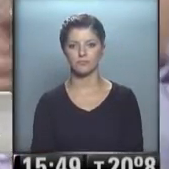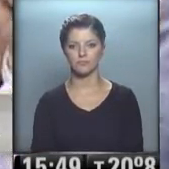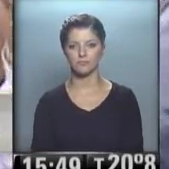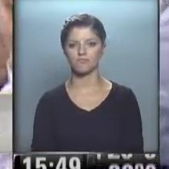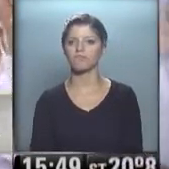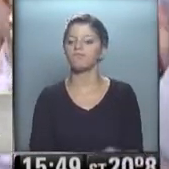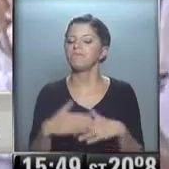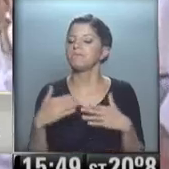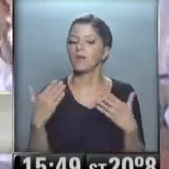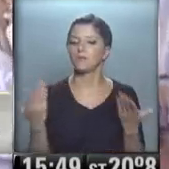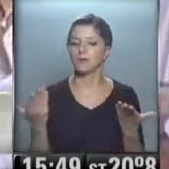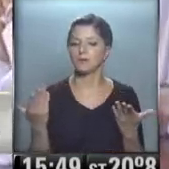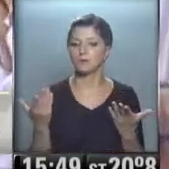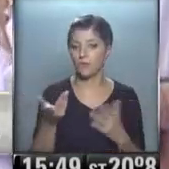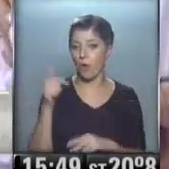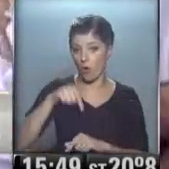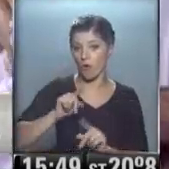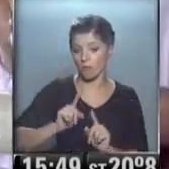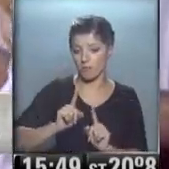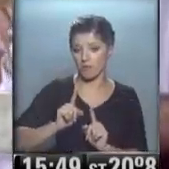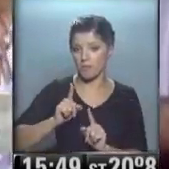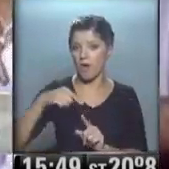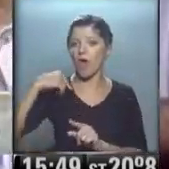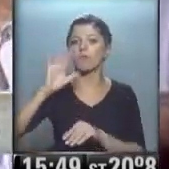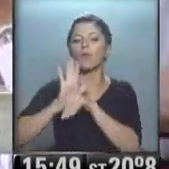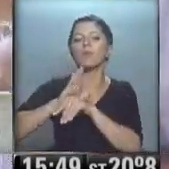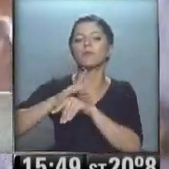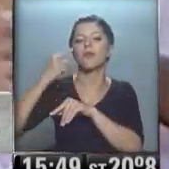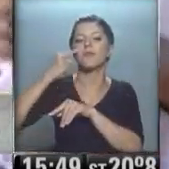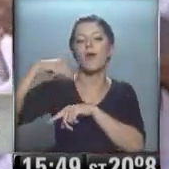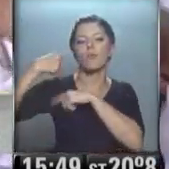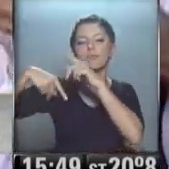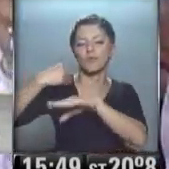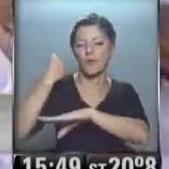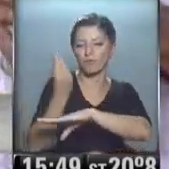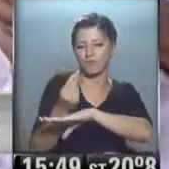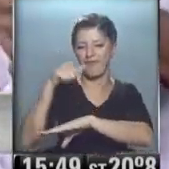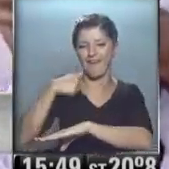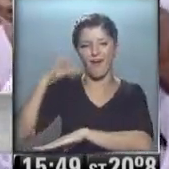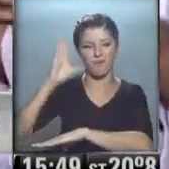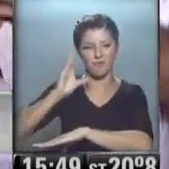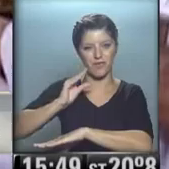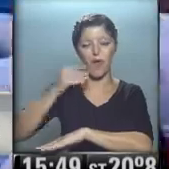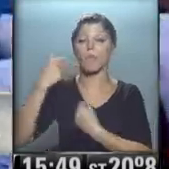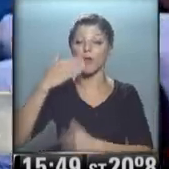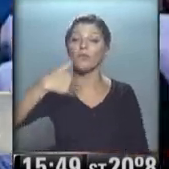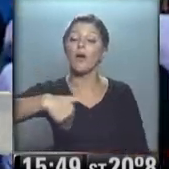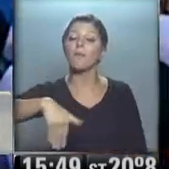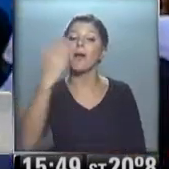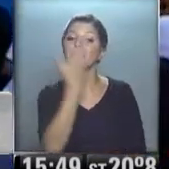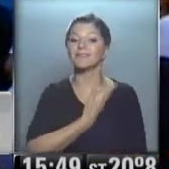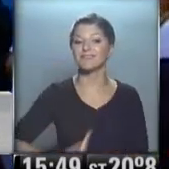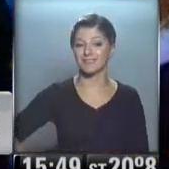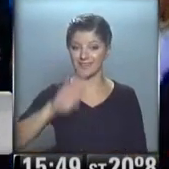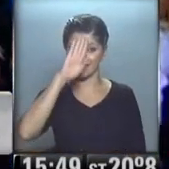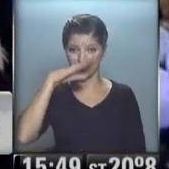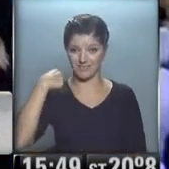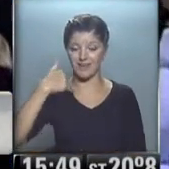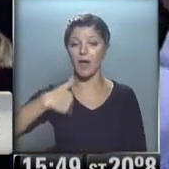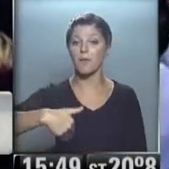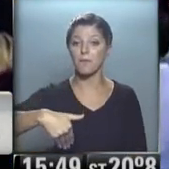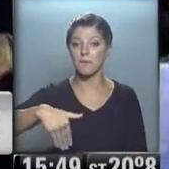Pero aún hoy su voz perdura en todo el pueblo argentino. Por eso es que a continuación la presidenta de todos los argentinos realizará